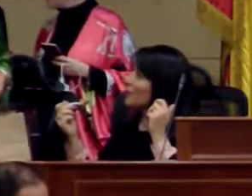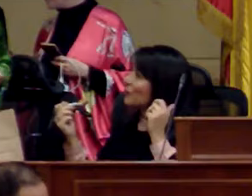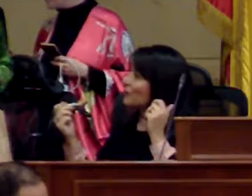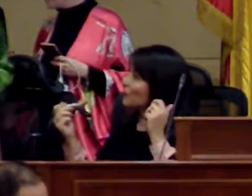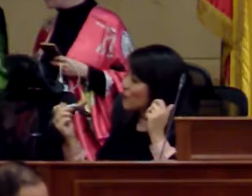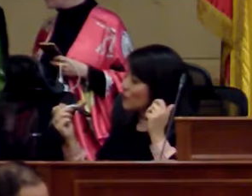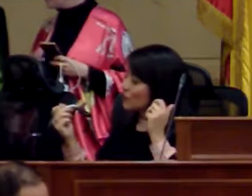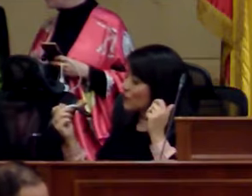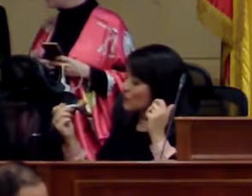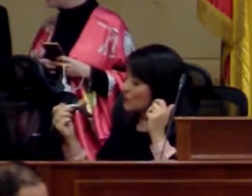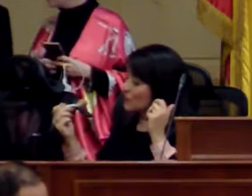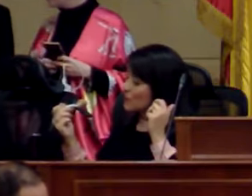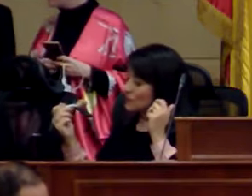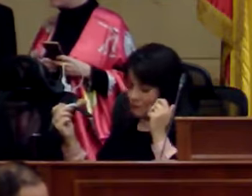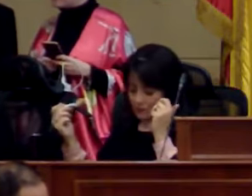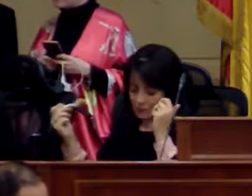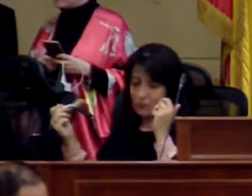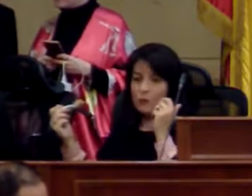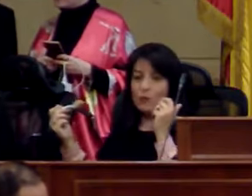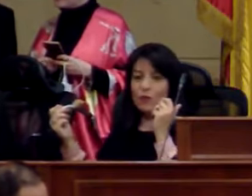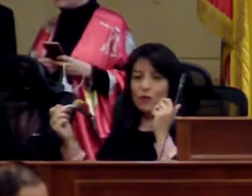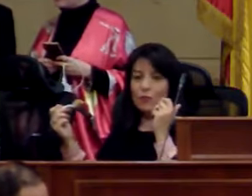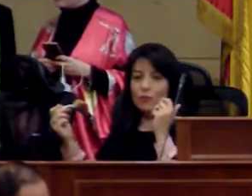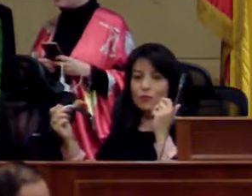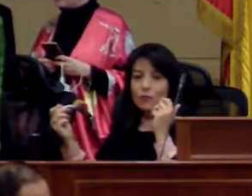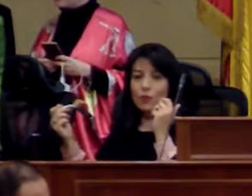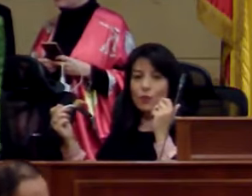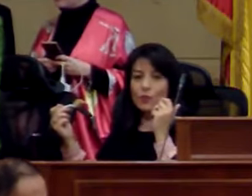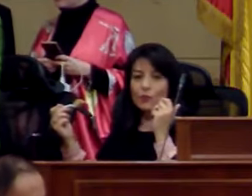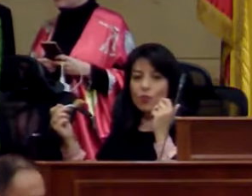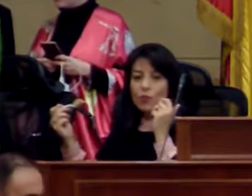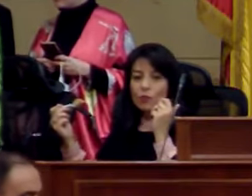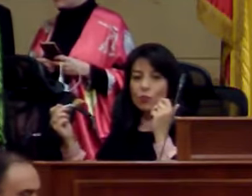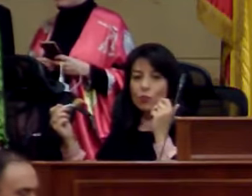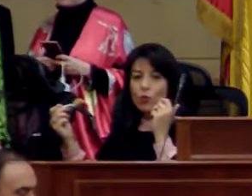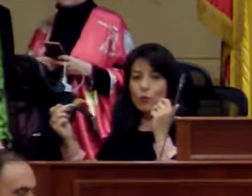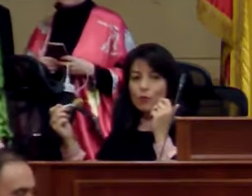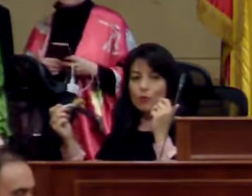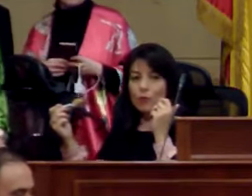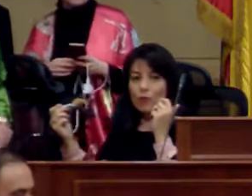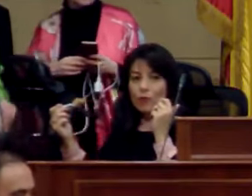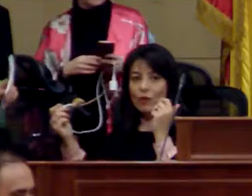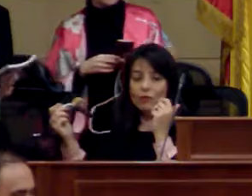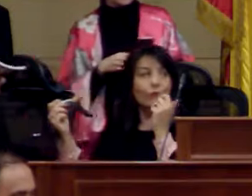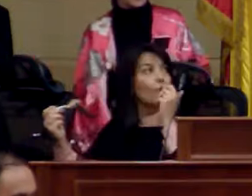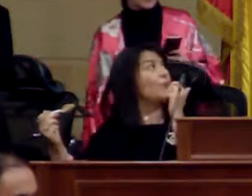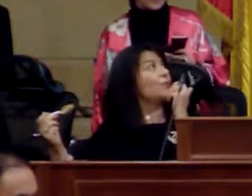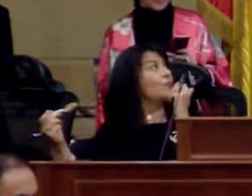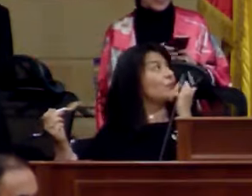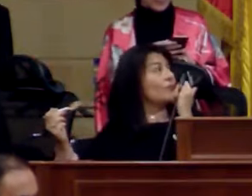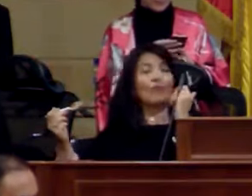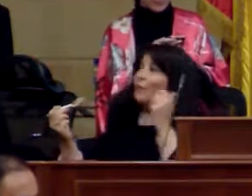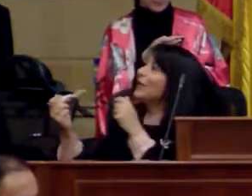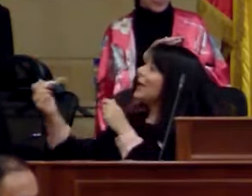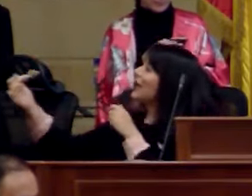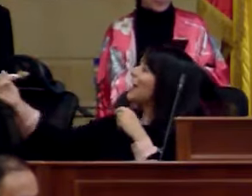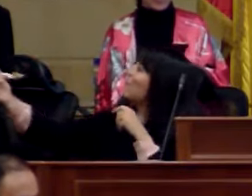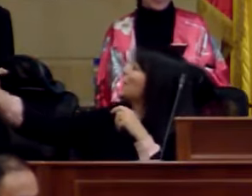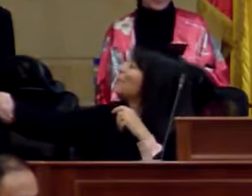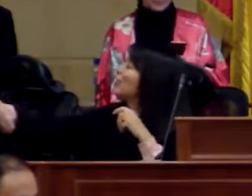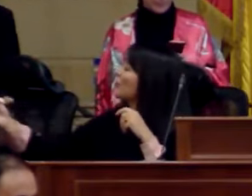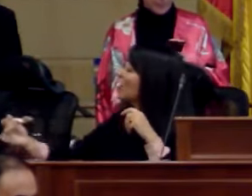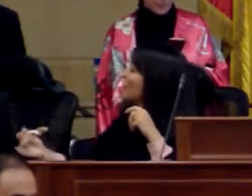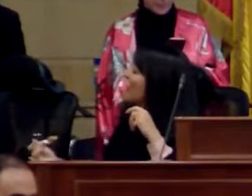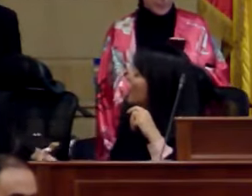proyectos proyecto mañana 14 de diciembre se anuncian los siguientes proyectos para la sesión plenaria del